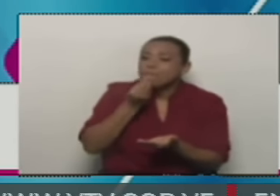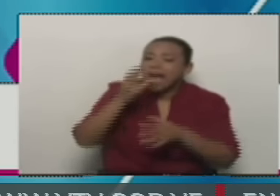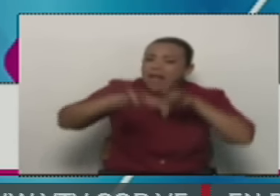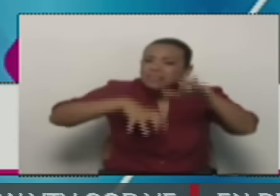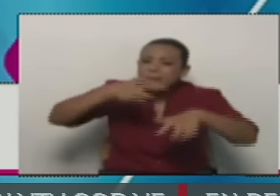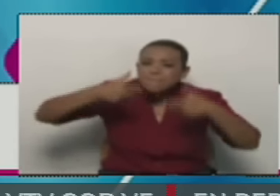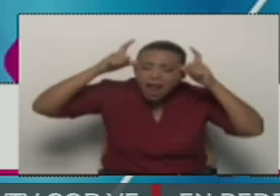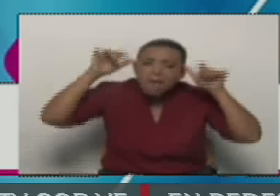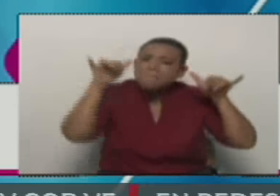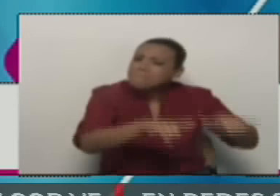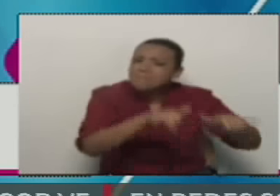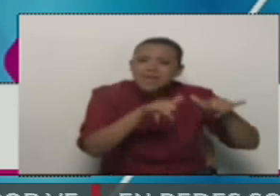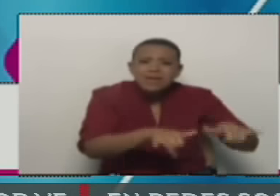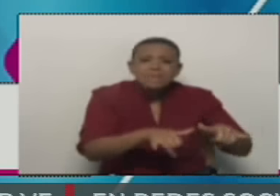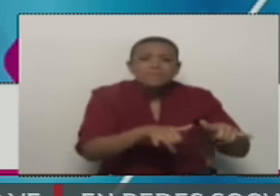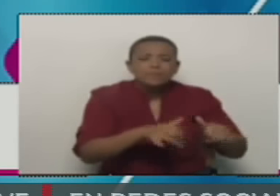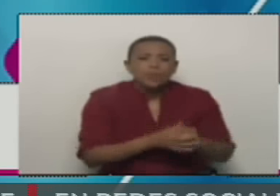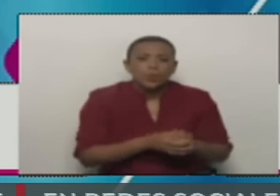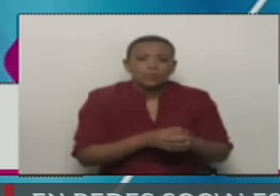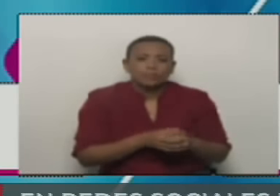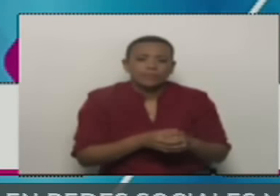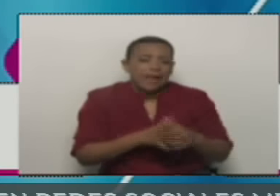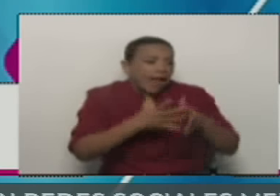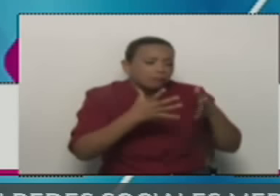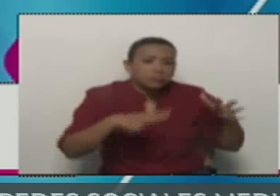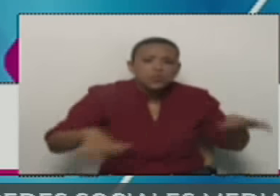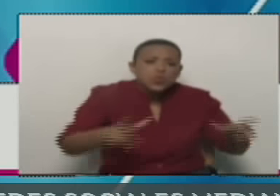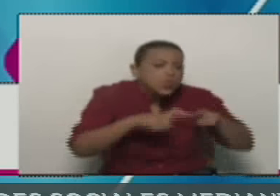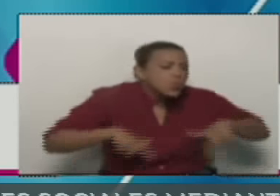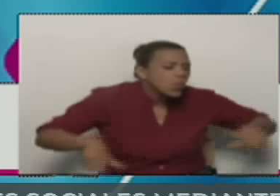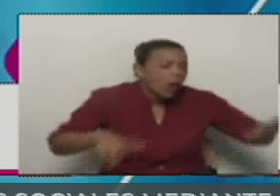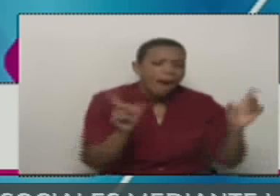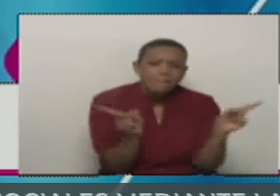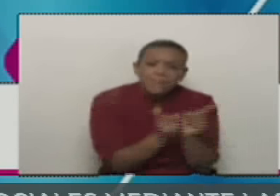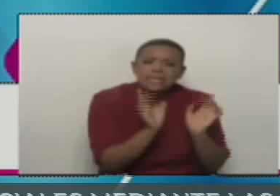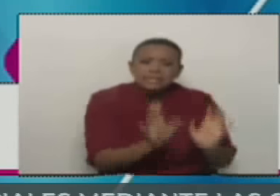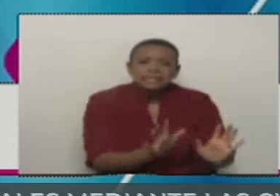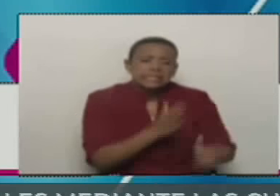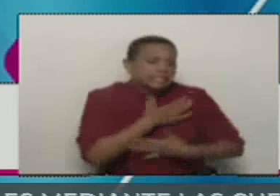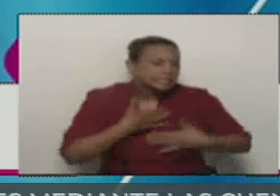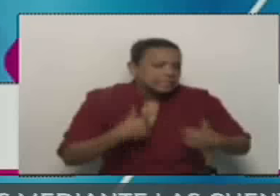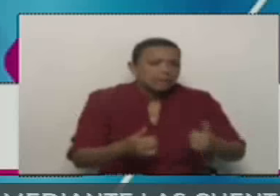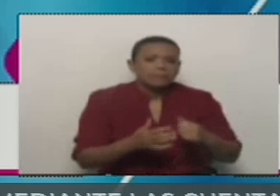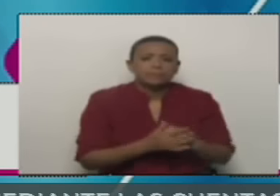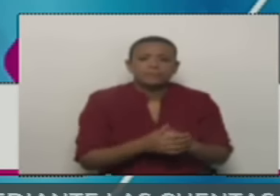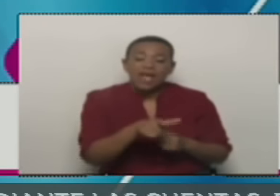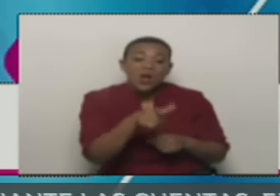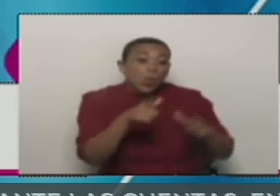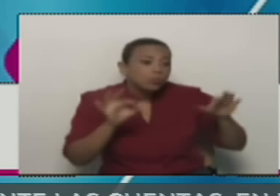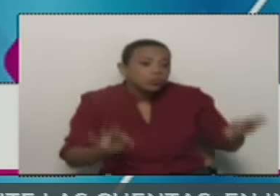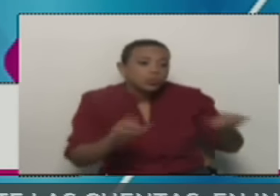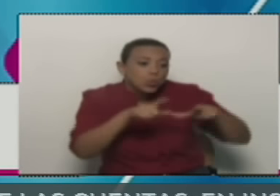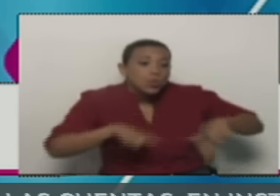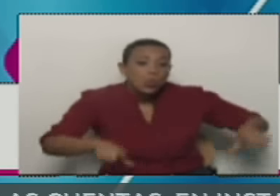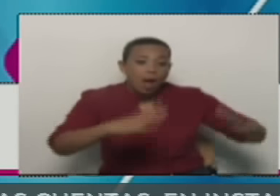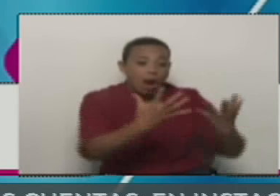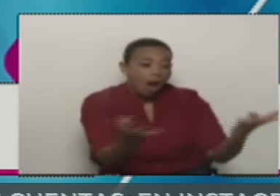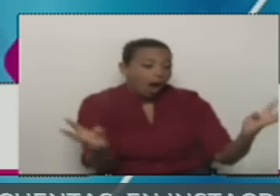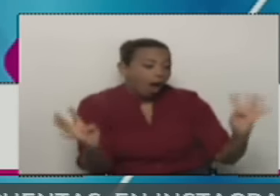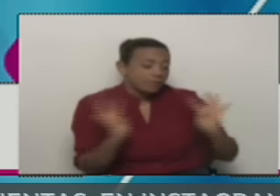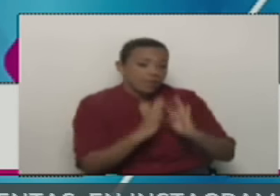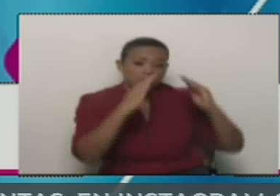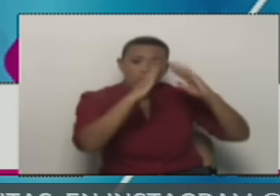produzcan allí mismo, porque no es agricultura a gran escala, es pequeña agricultura, no, debe ser sana. Además que el conuco está alrededor de la casa,